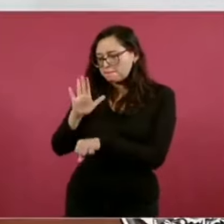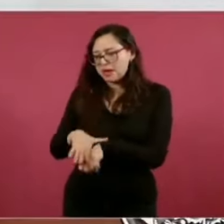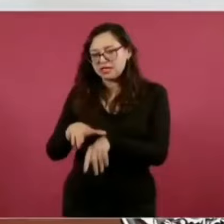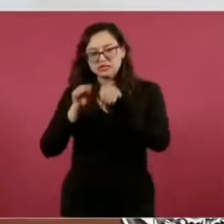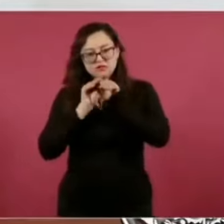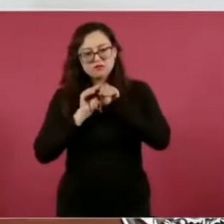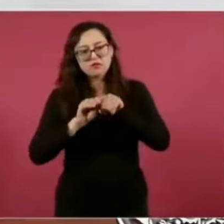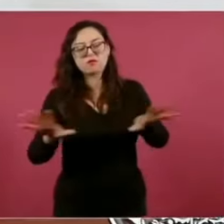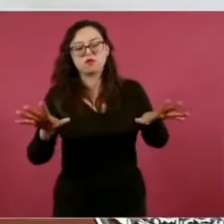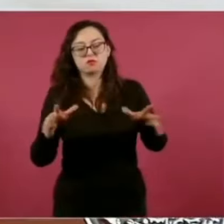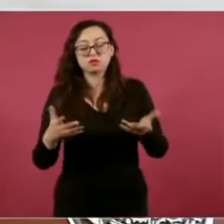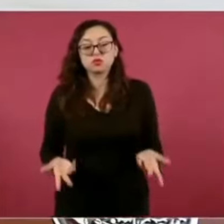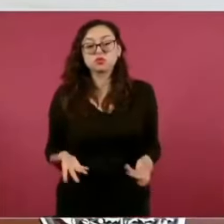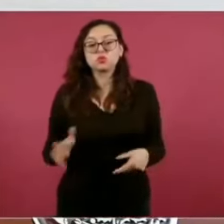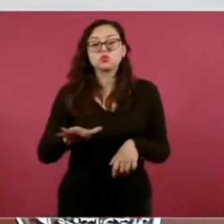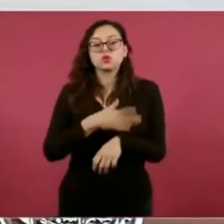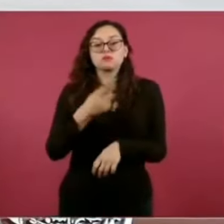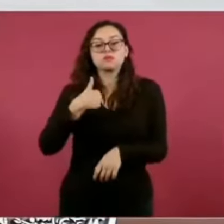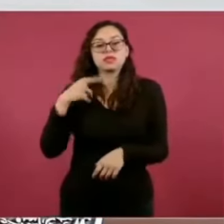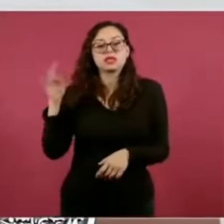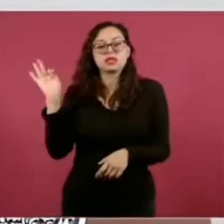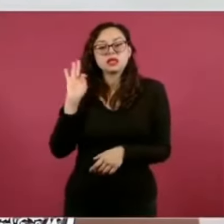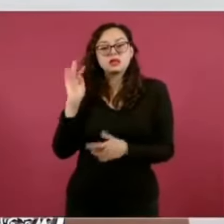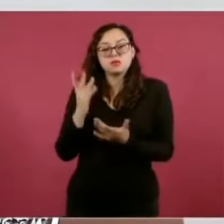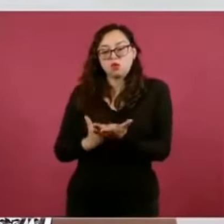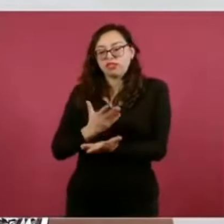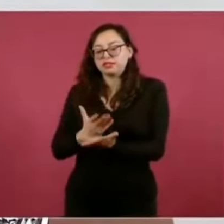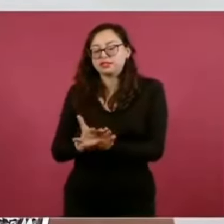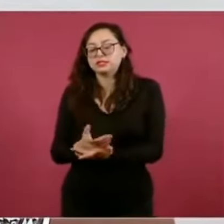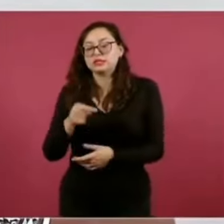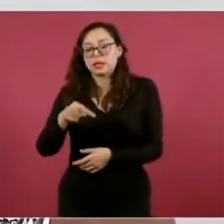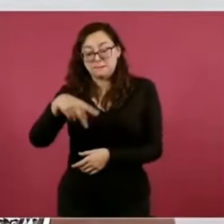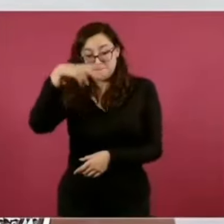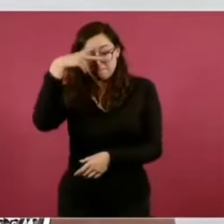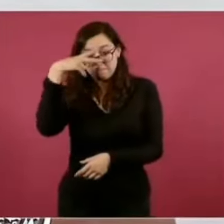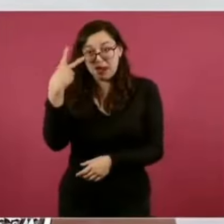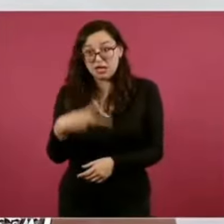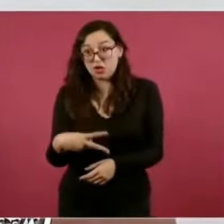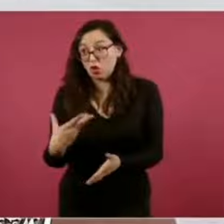Tengo la hipótesis de que lo mejor del mexicano de hoy